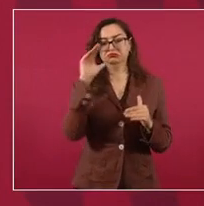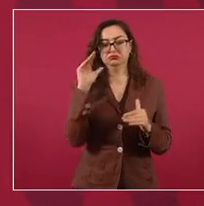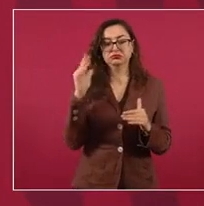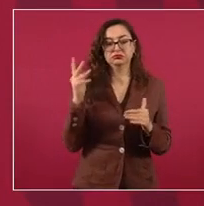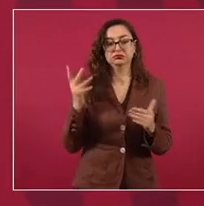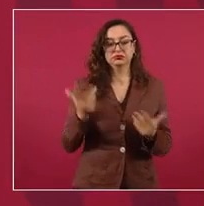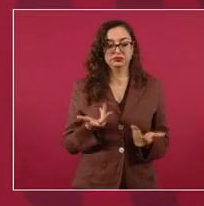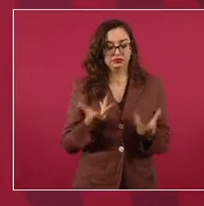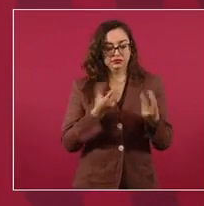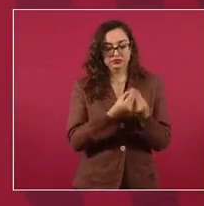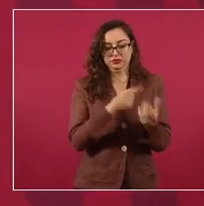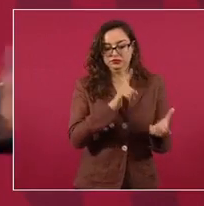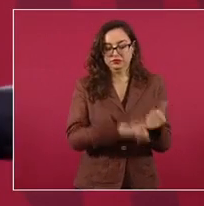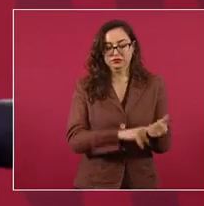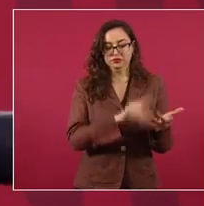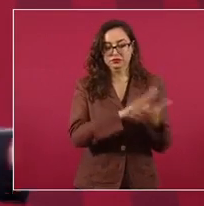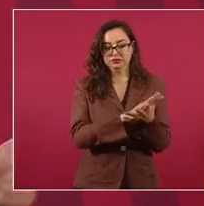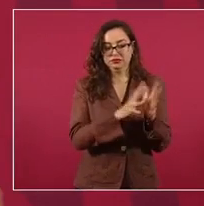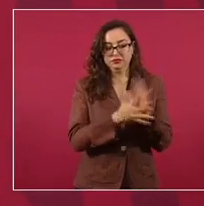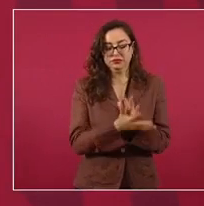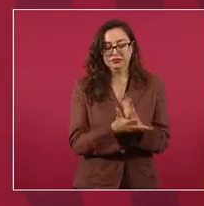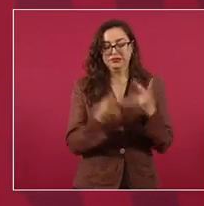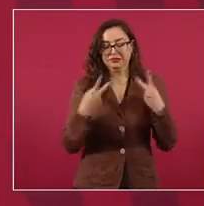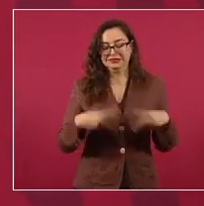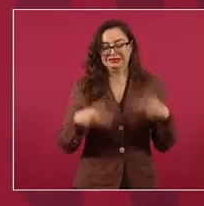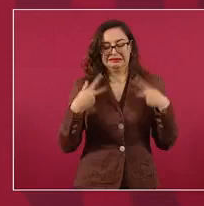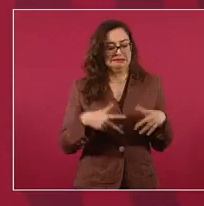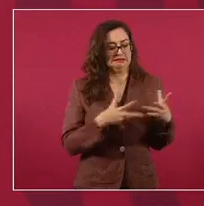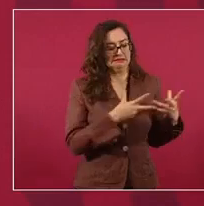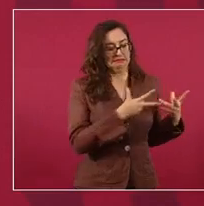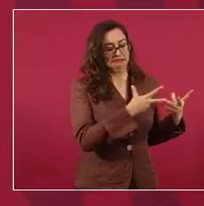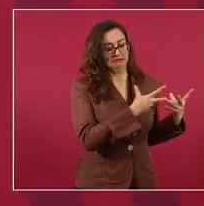del régimen, mucha gente.